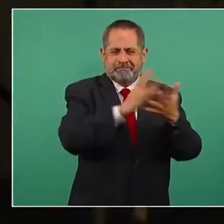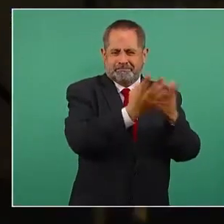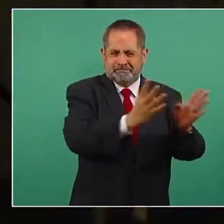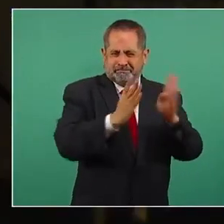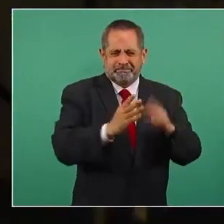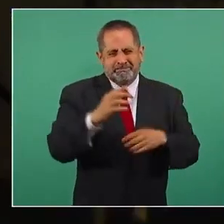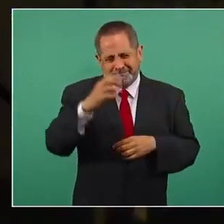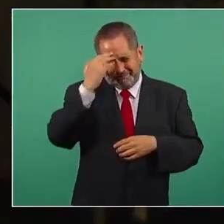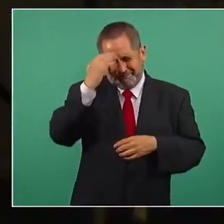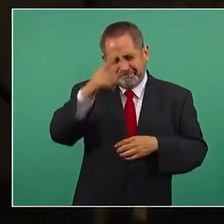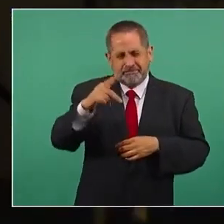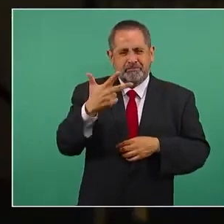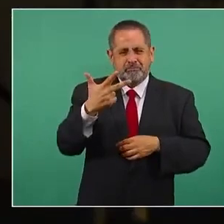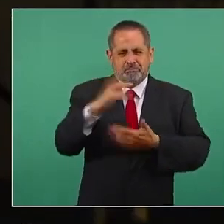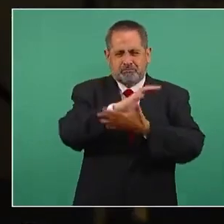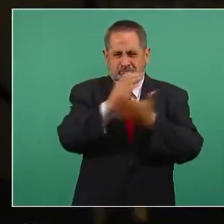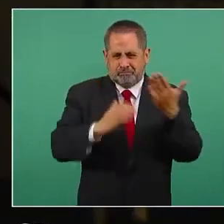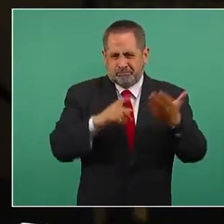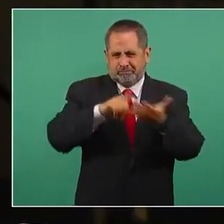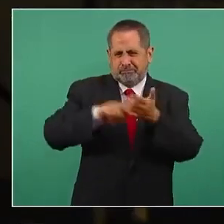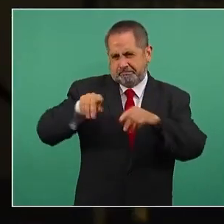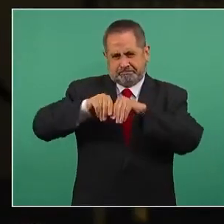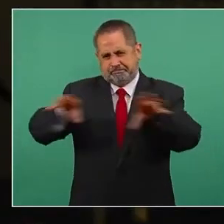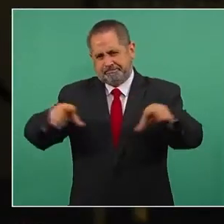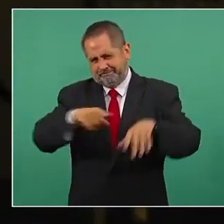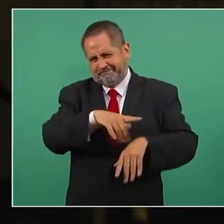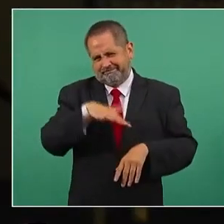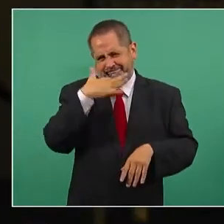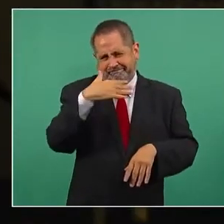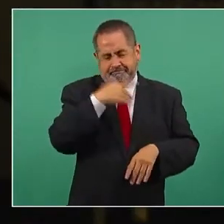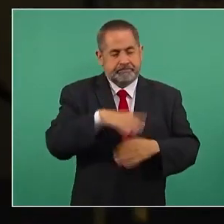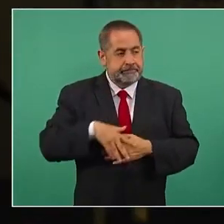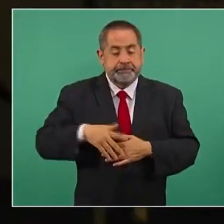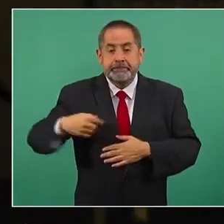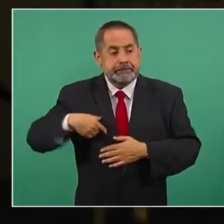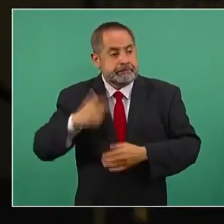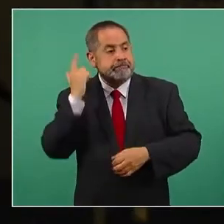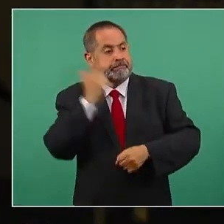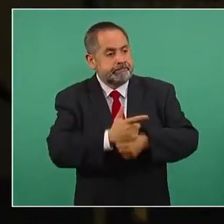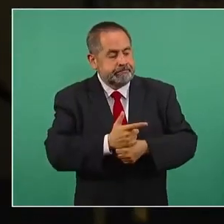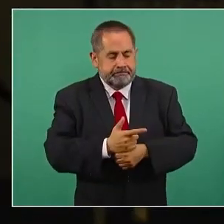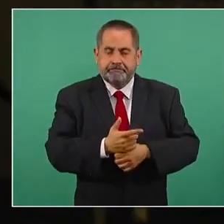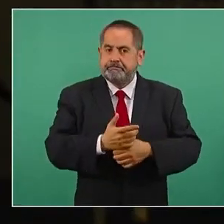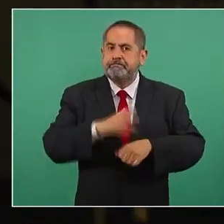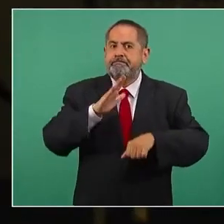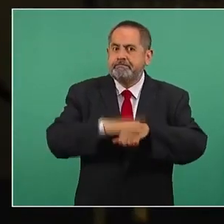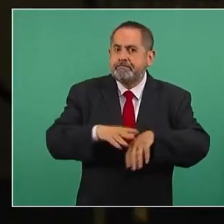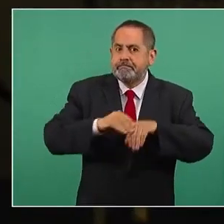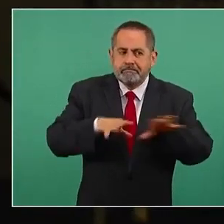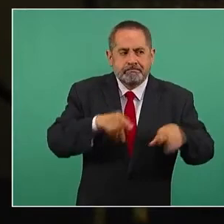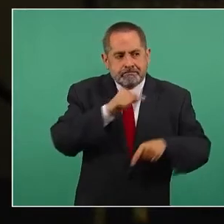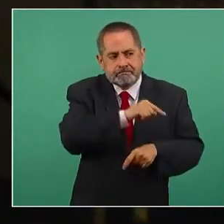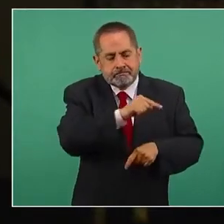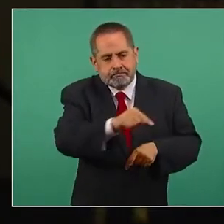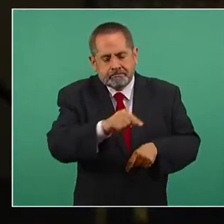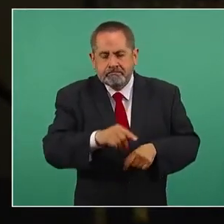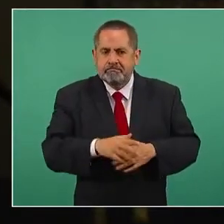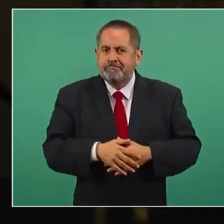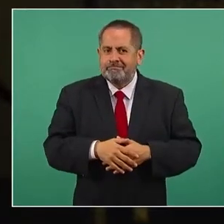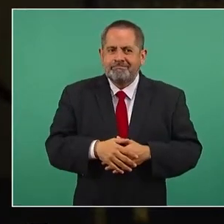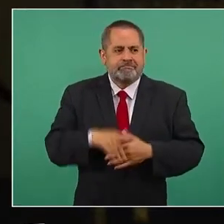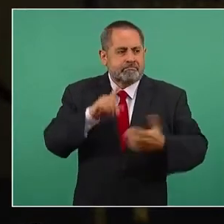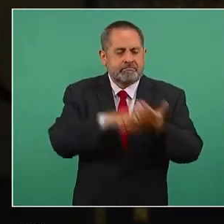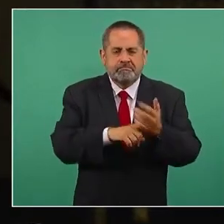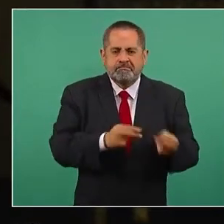usted también ha revelado aquí en la conferencia. Hemos encontrado ya más información en torno a cómo se dieron